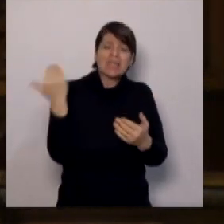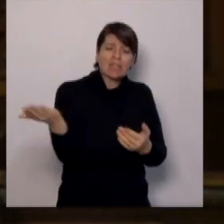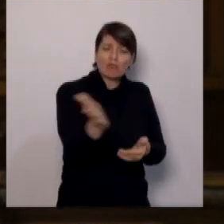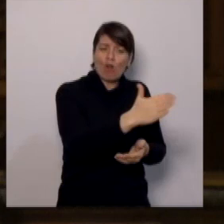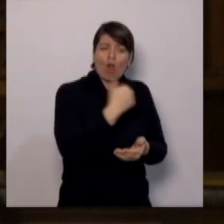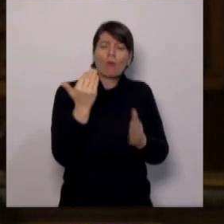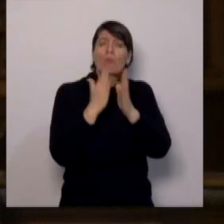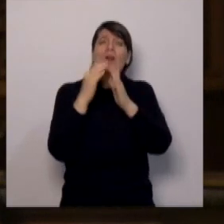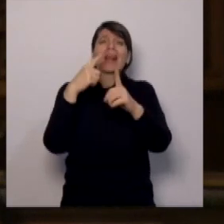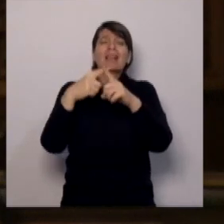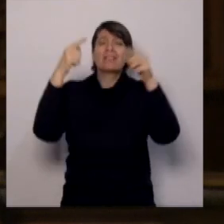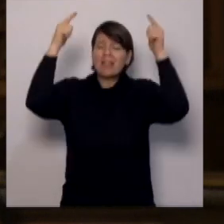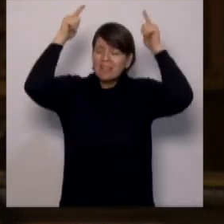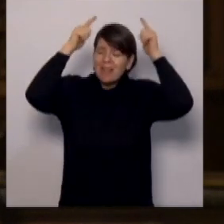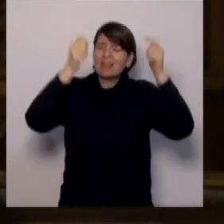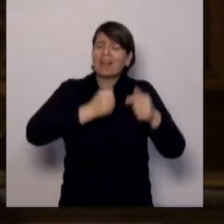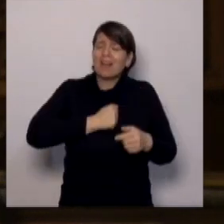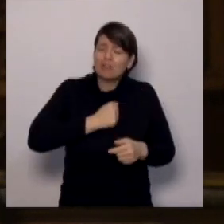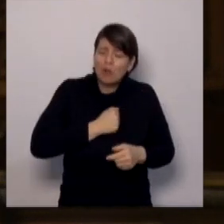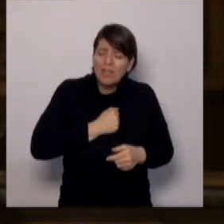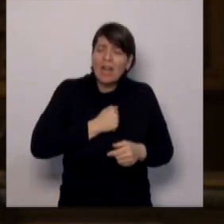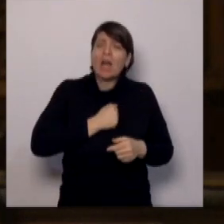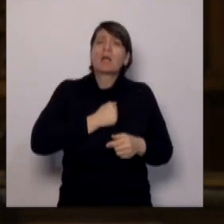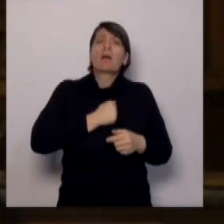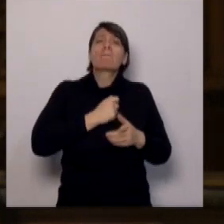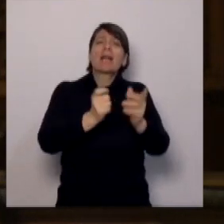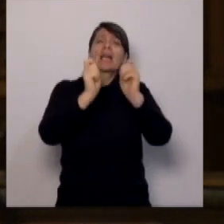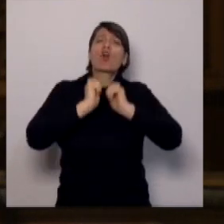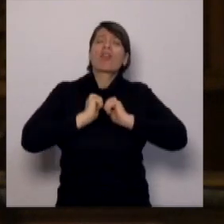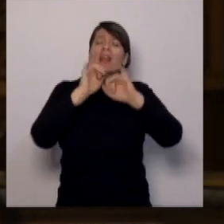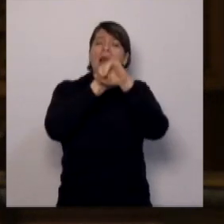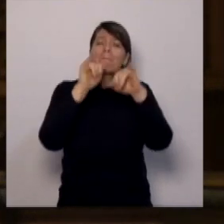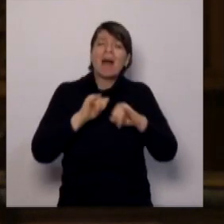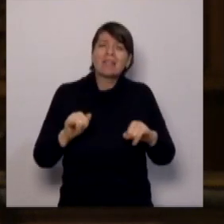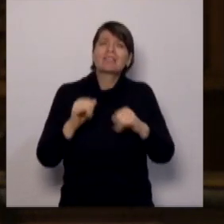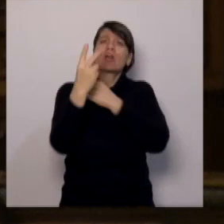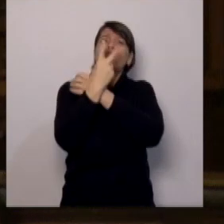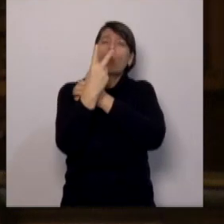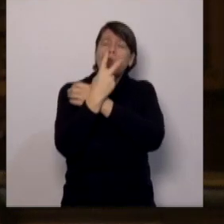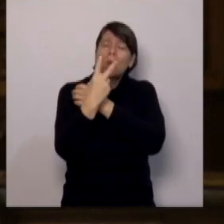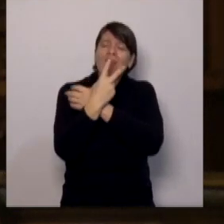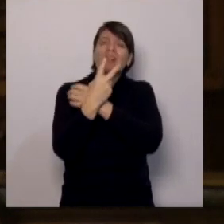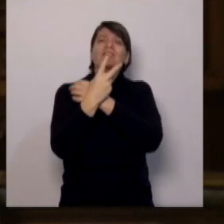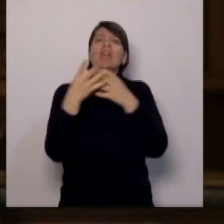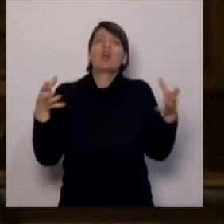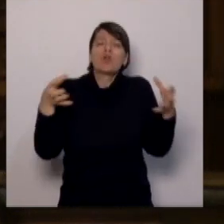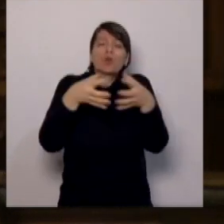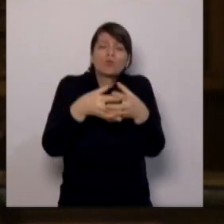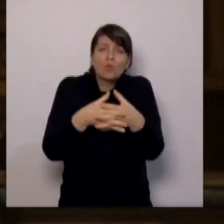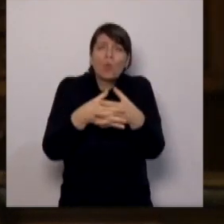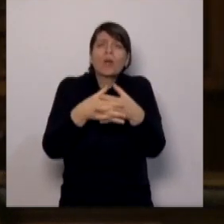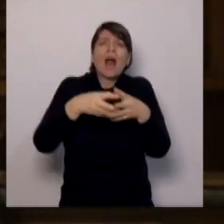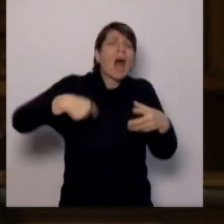ante todo por tu Iglesia Santa y Católica, para que le concedas la paz, la protejas,